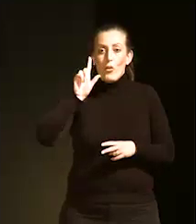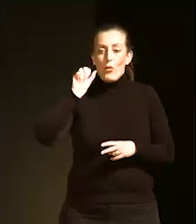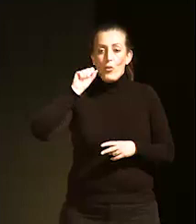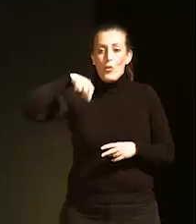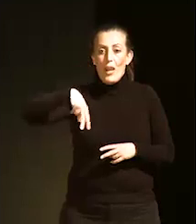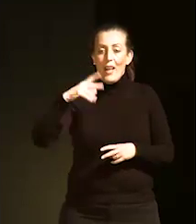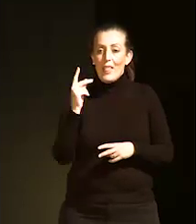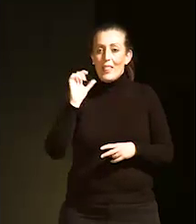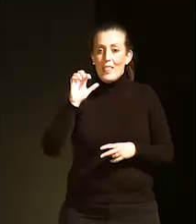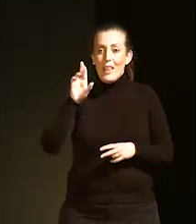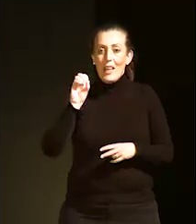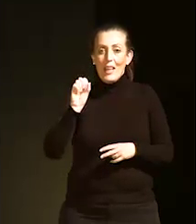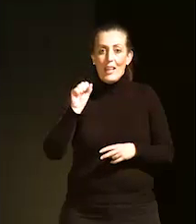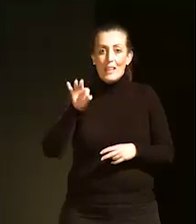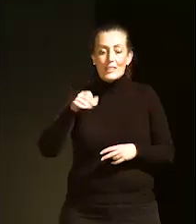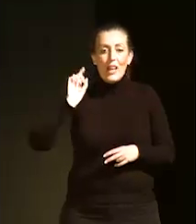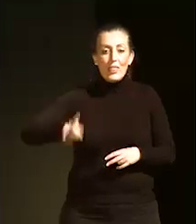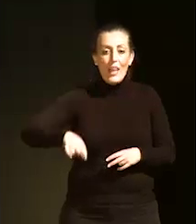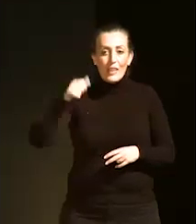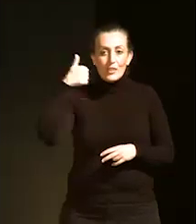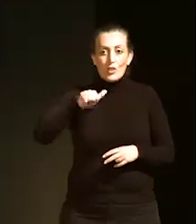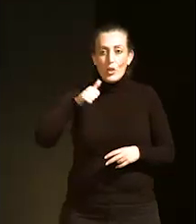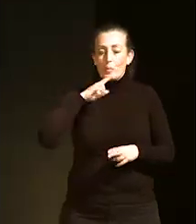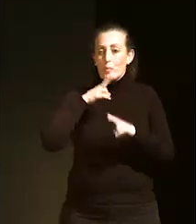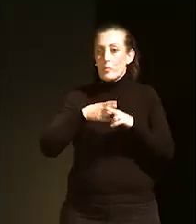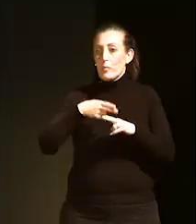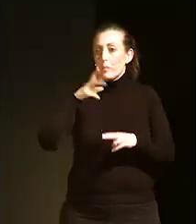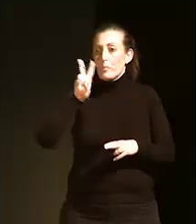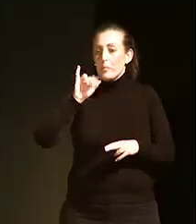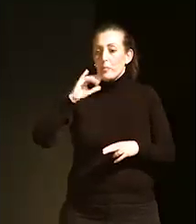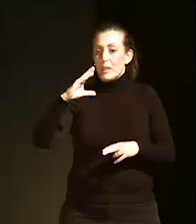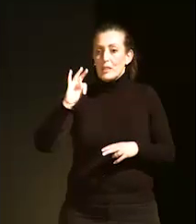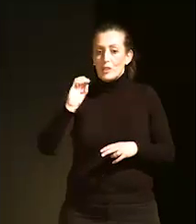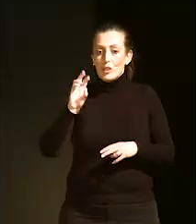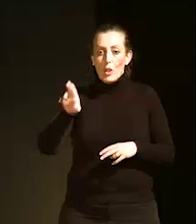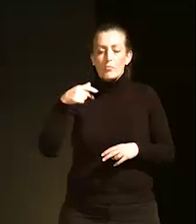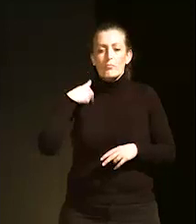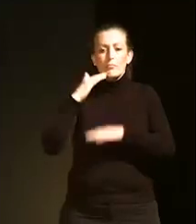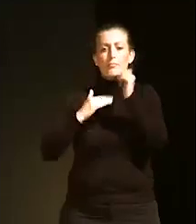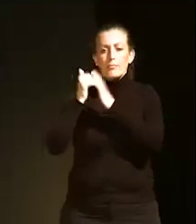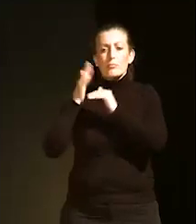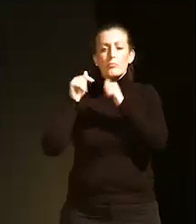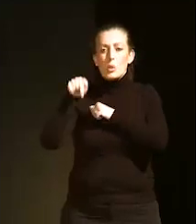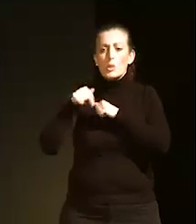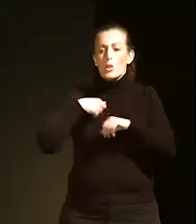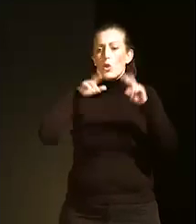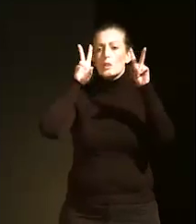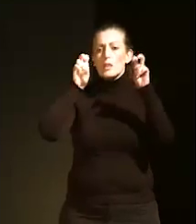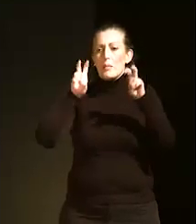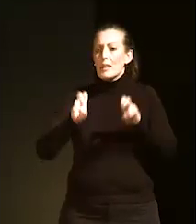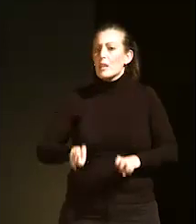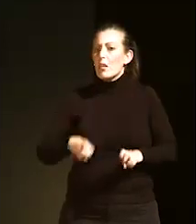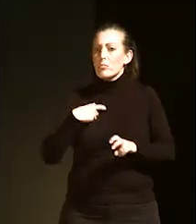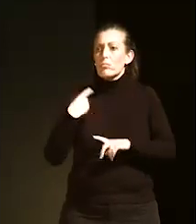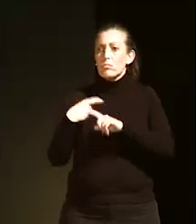dirigido por víctor varillas allí siguieron un proceso sobre la temática y fue muy